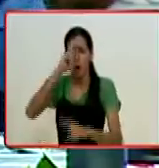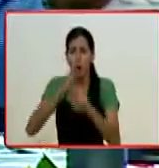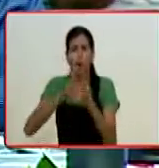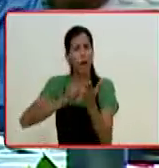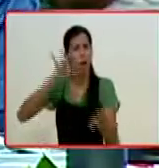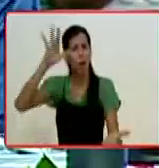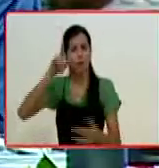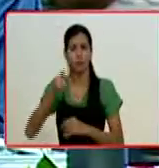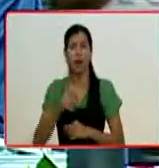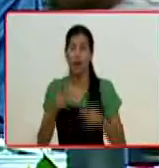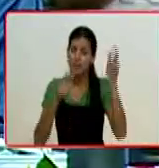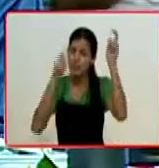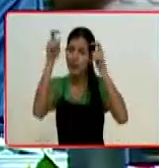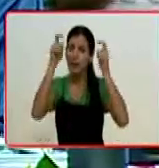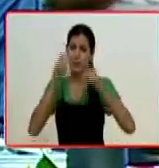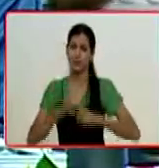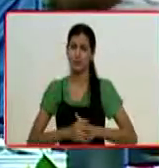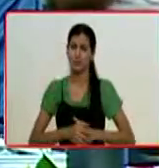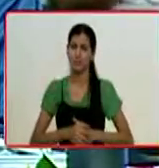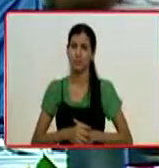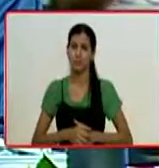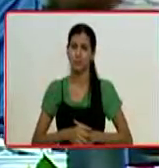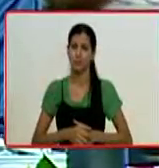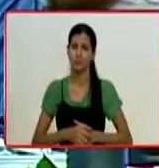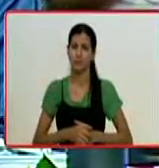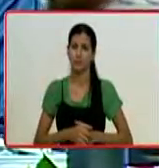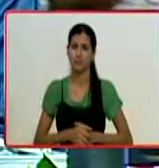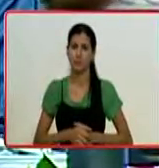a Hugo Chávez.